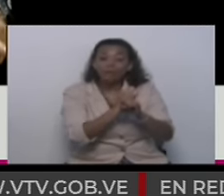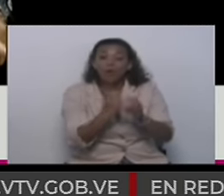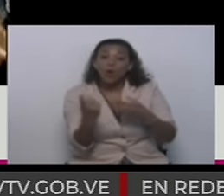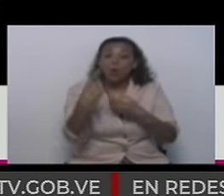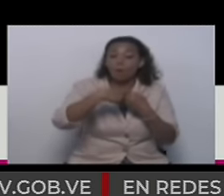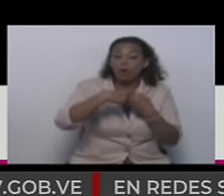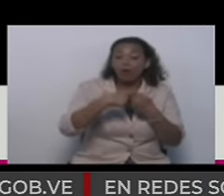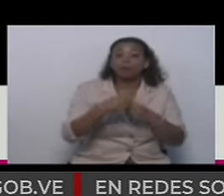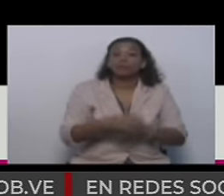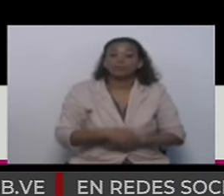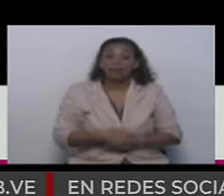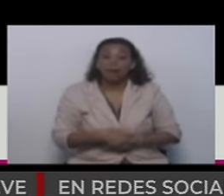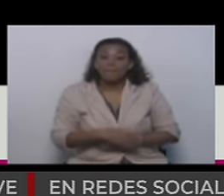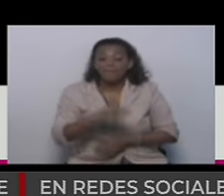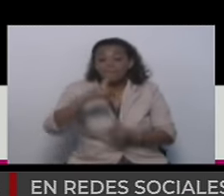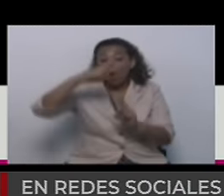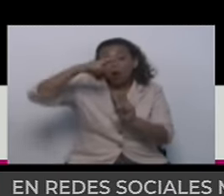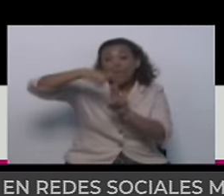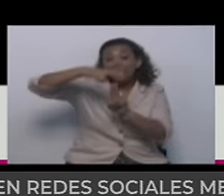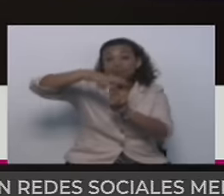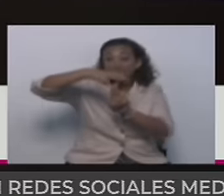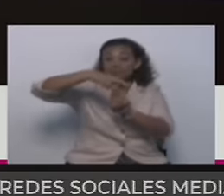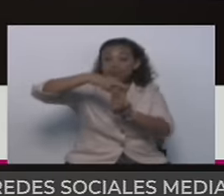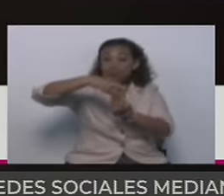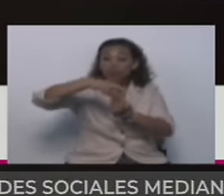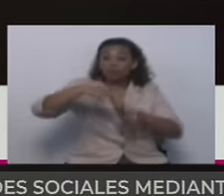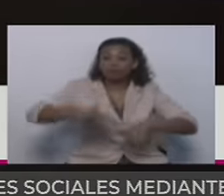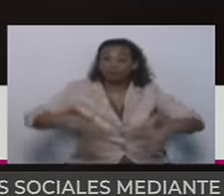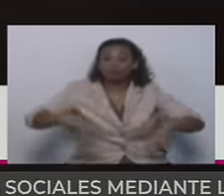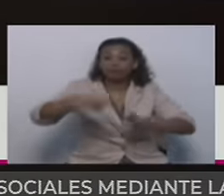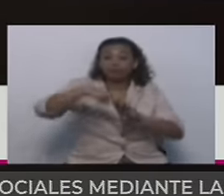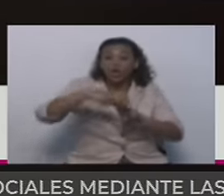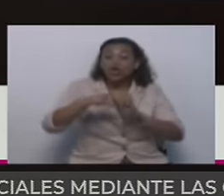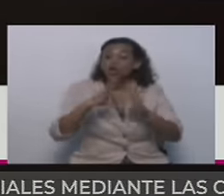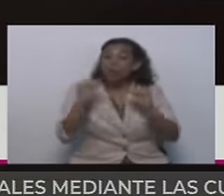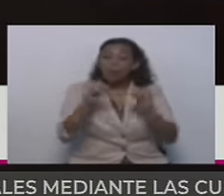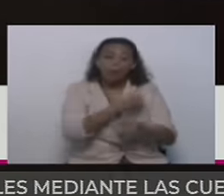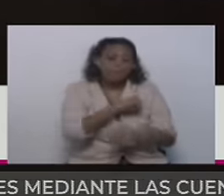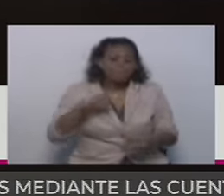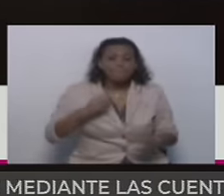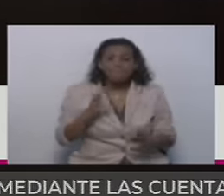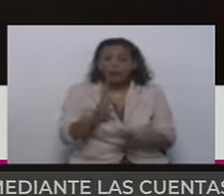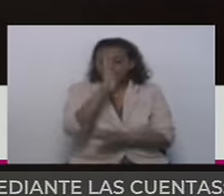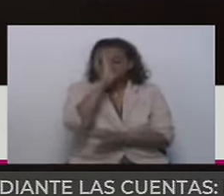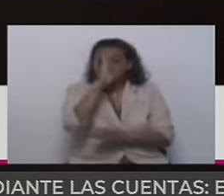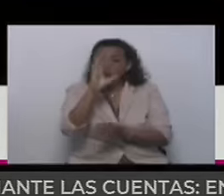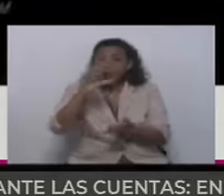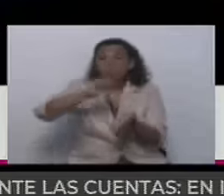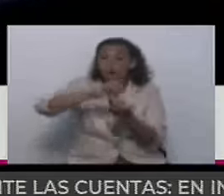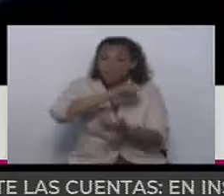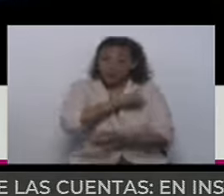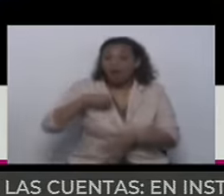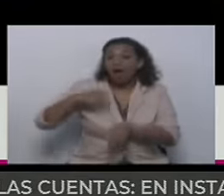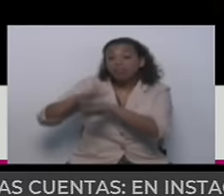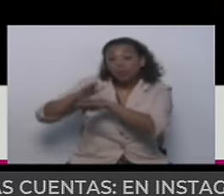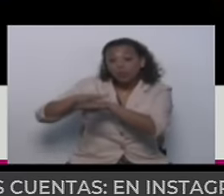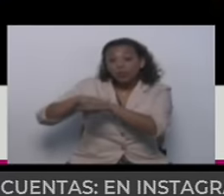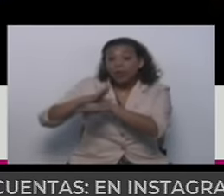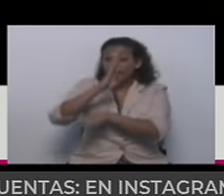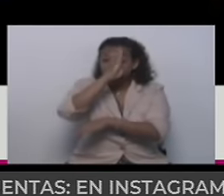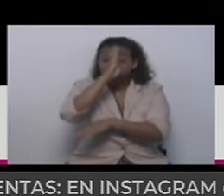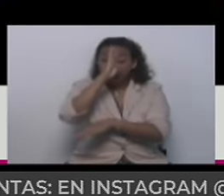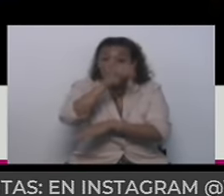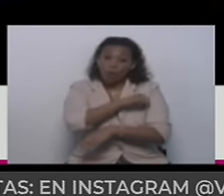incorporado. Se incorpora. El Banco del Tesoro. Y a toda la banca privada también. Le volvería a solicitar a los